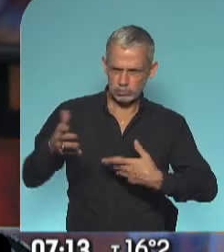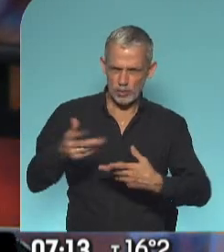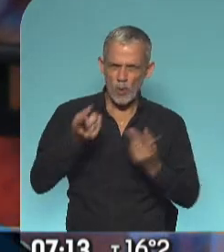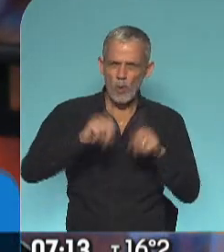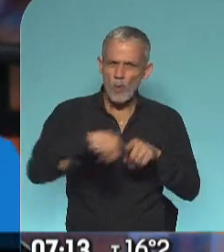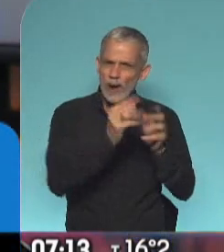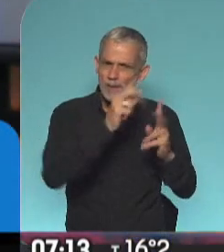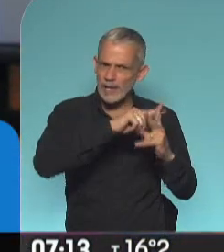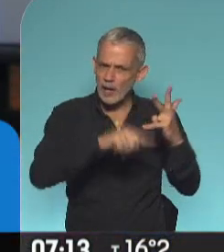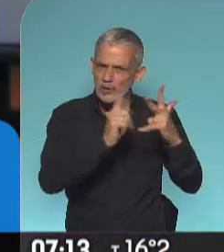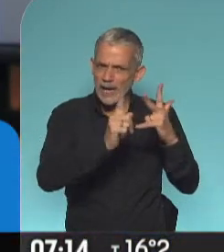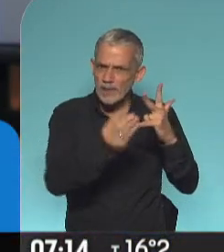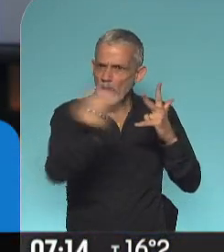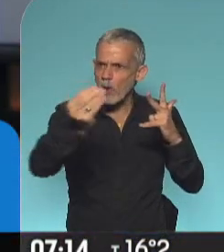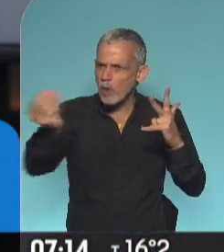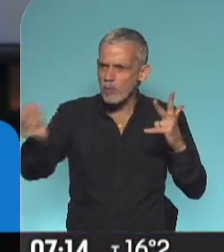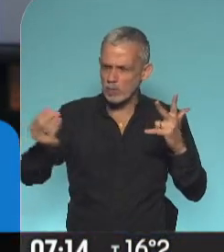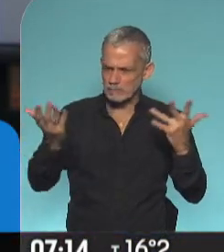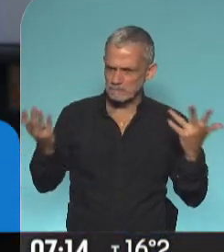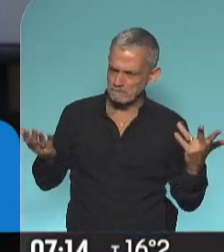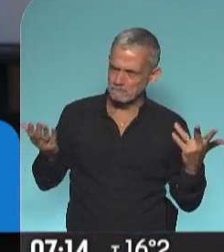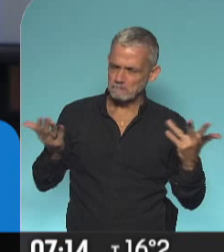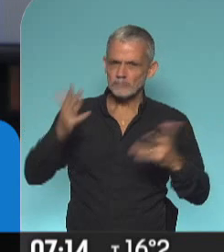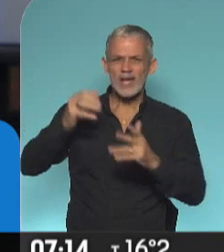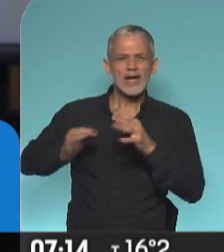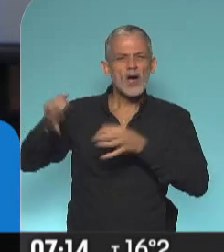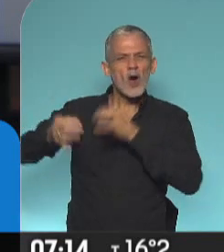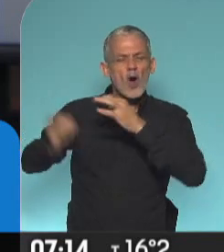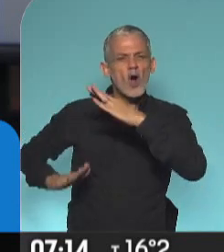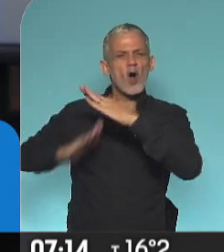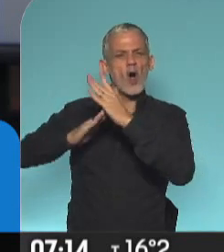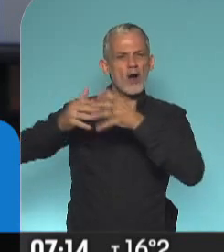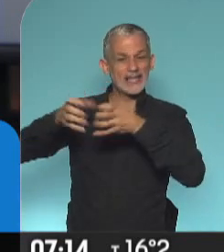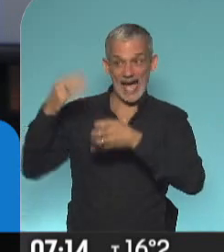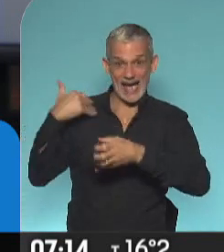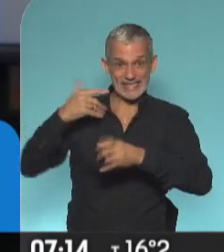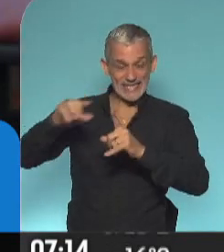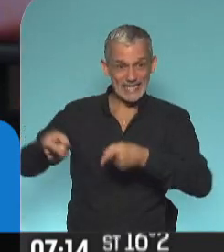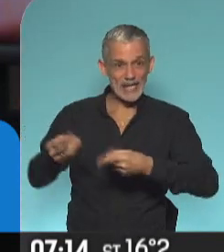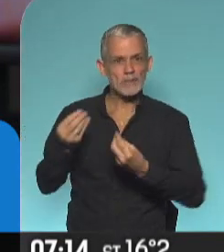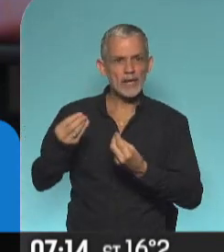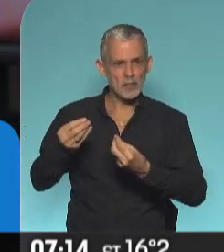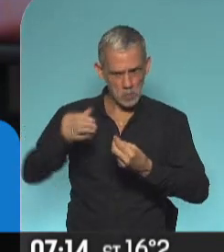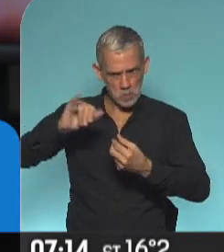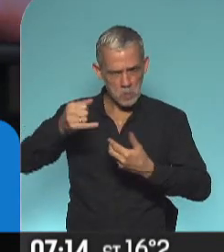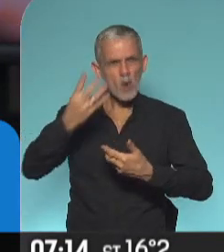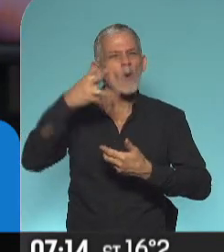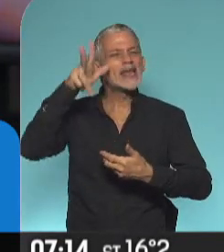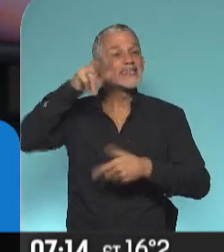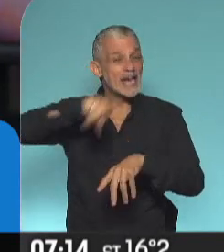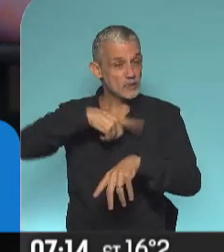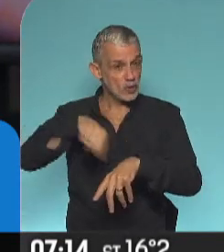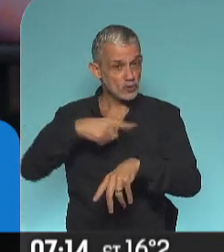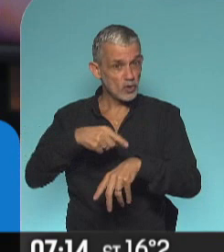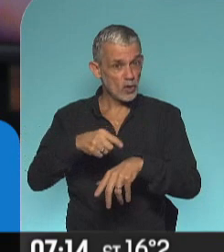tribunales originales. Es la primera lectura. Ahora, la Corte Suprema ayer además habilitó por 48 horas,